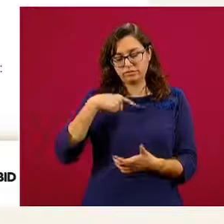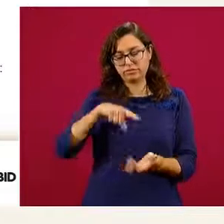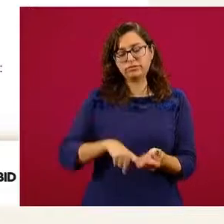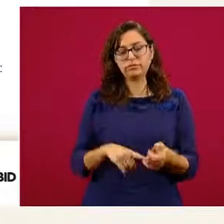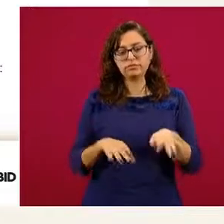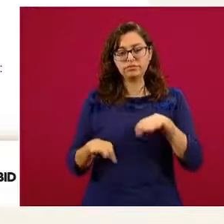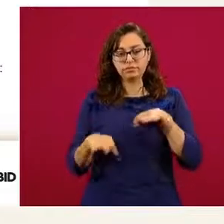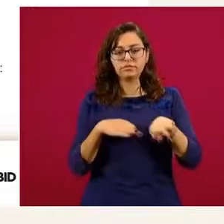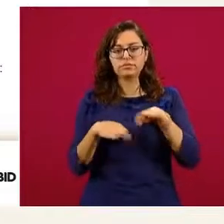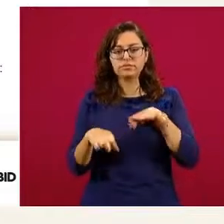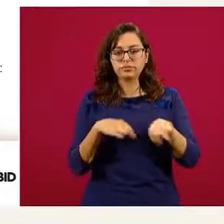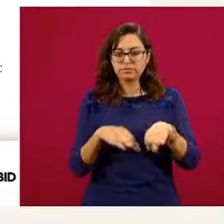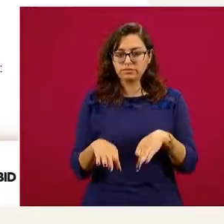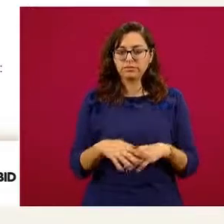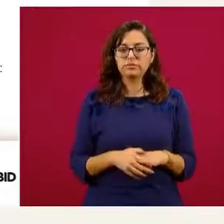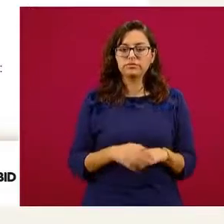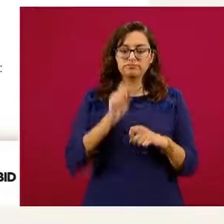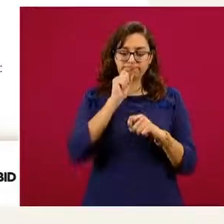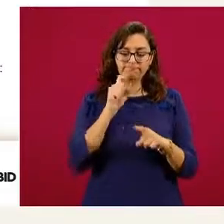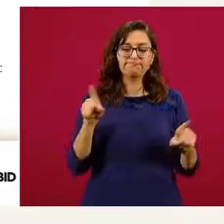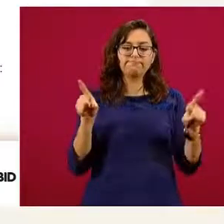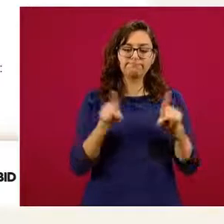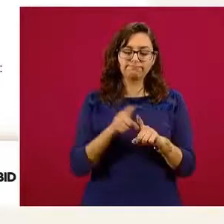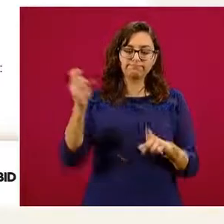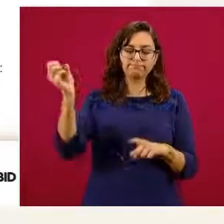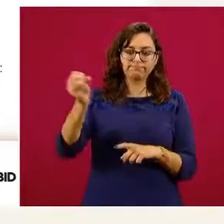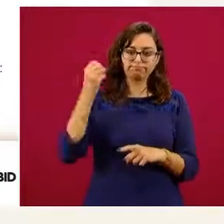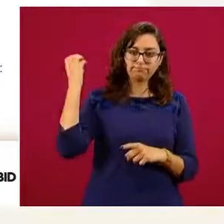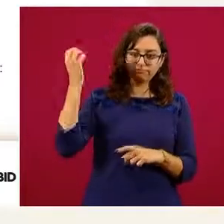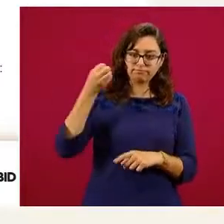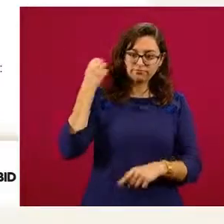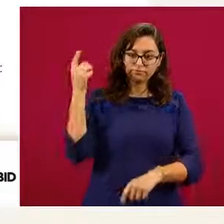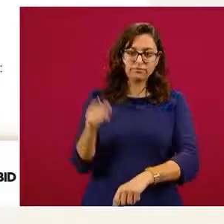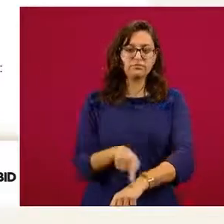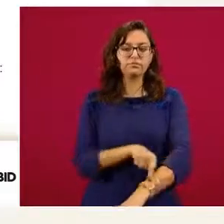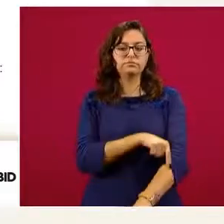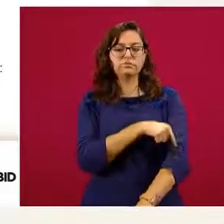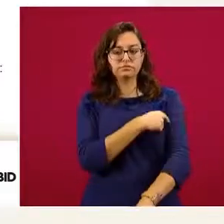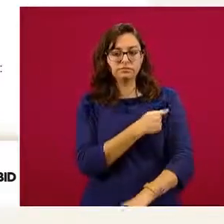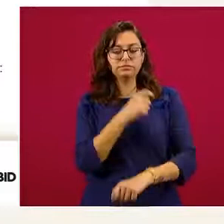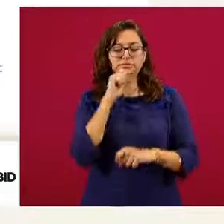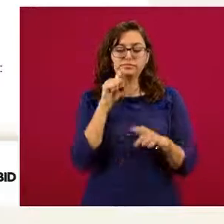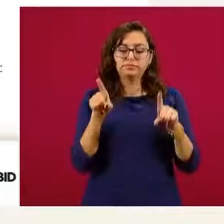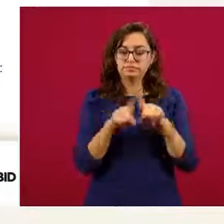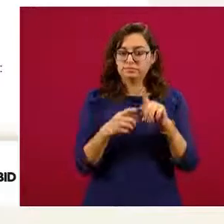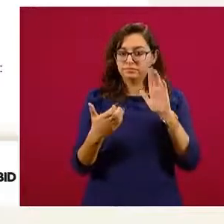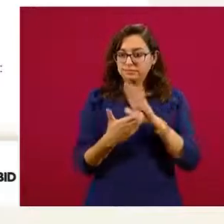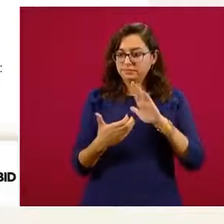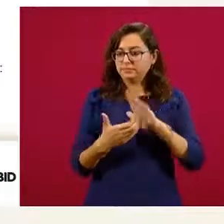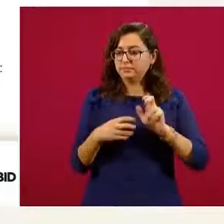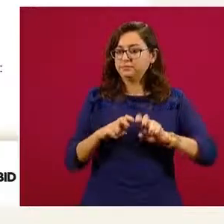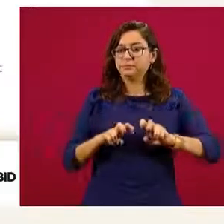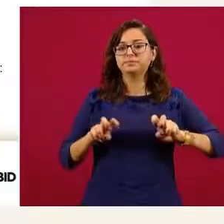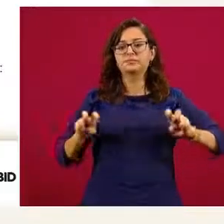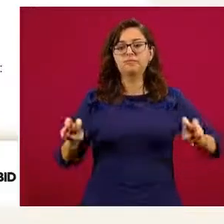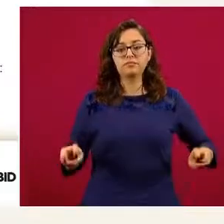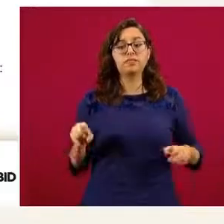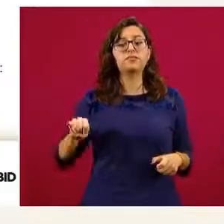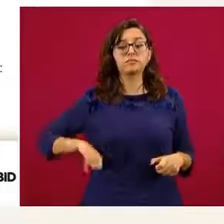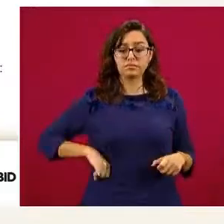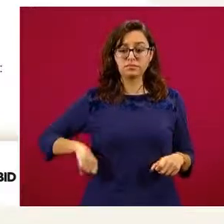Y bueno, tendremos también conferencia magistral y un panel muy interesante en donde